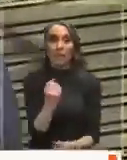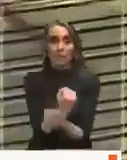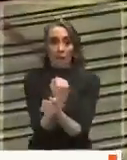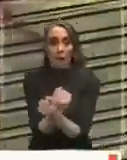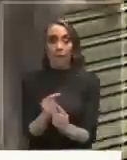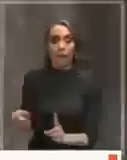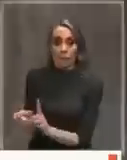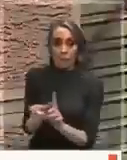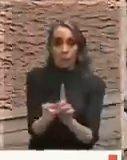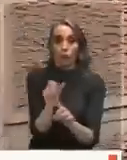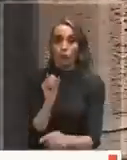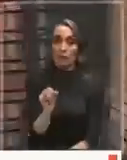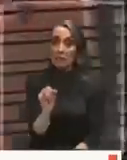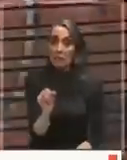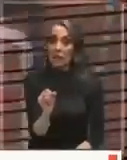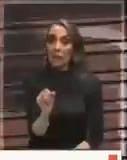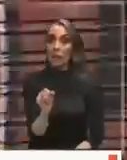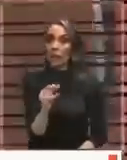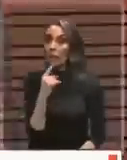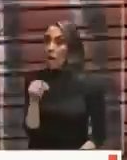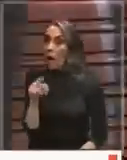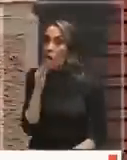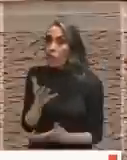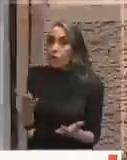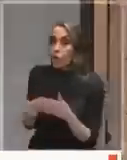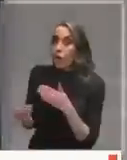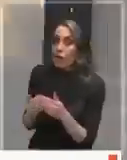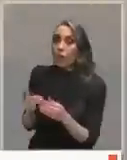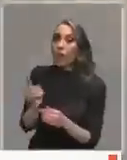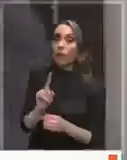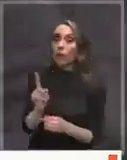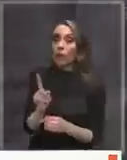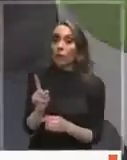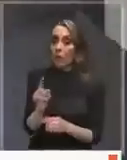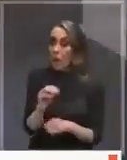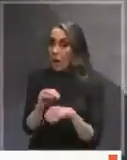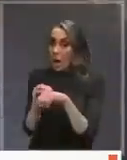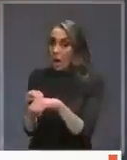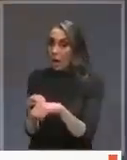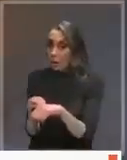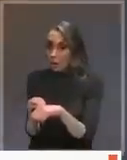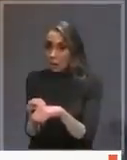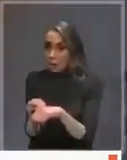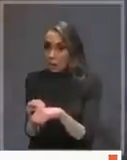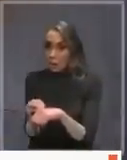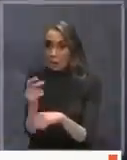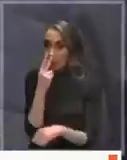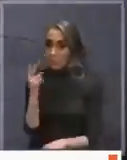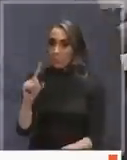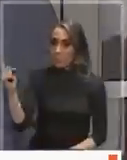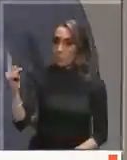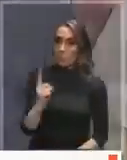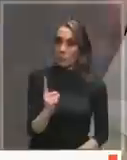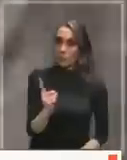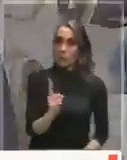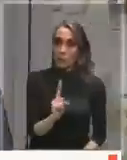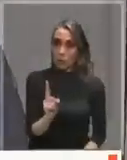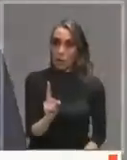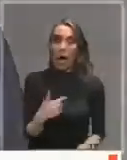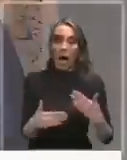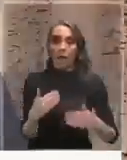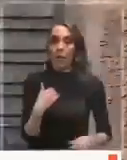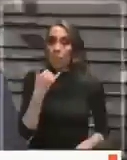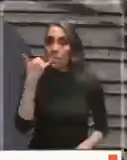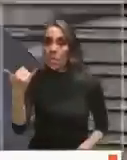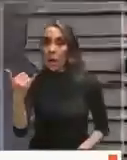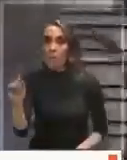Sí, exactamente. Pero en el... ¿Ahora no está? No, en la práctica no, ni aparece. Ah. Sí, a veces yo lo he llamado y